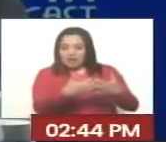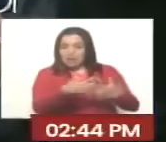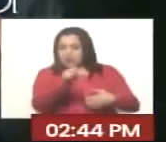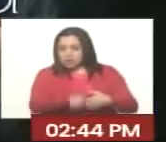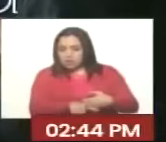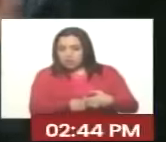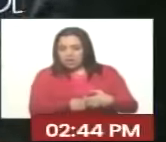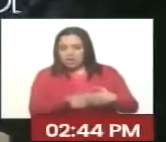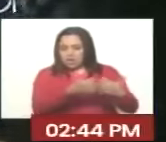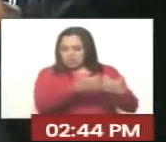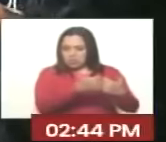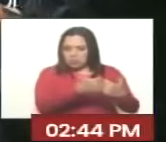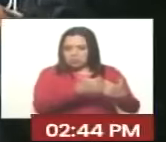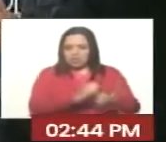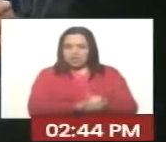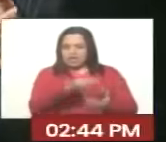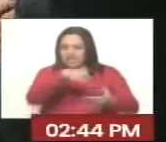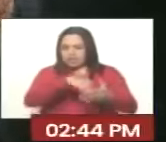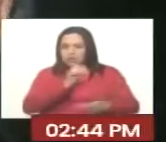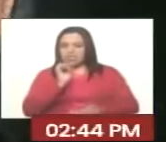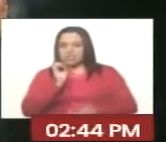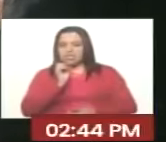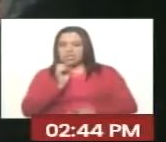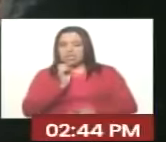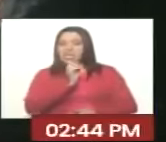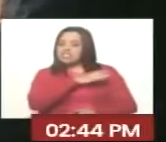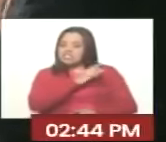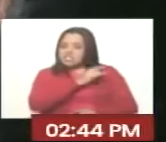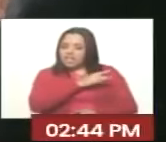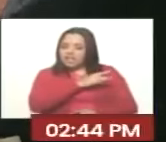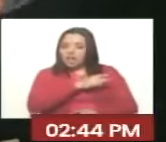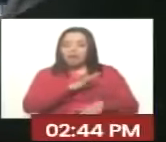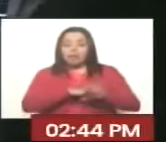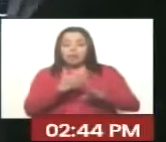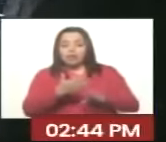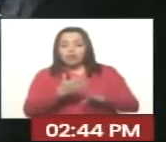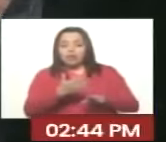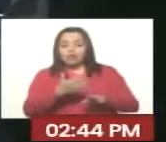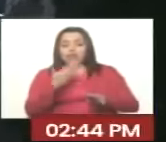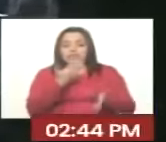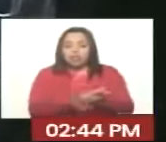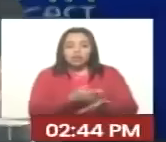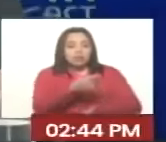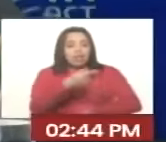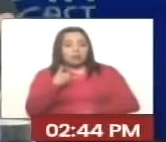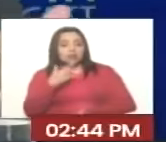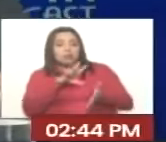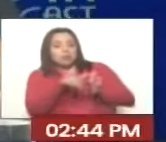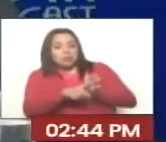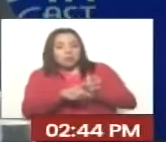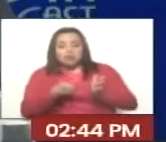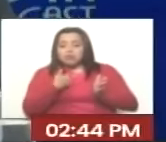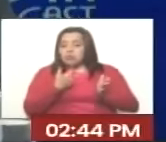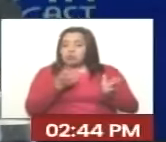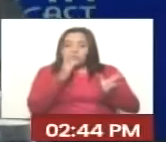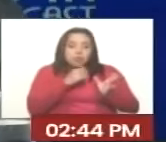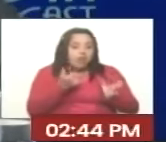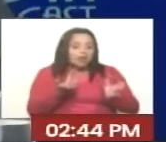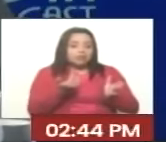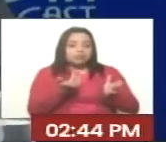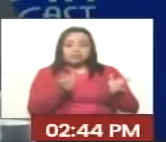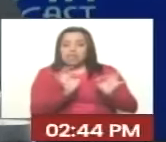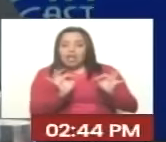pareja, Carlos Molnar, en Chile. Porque ella le reclamó, bueno, mira, me acaban de robar, yo no he tenido